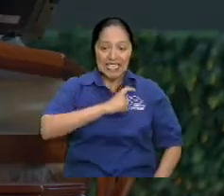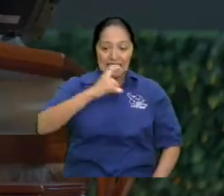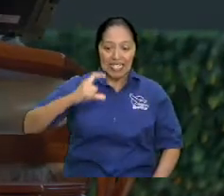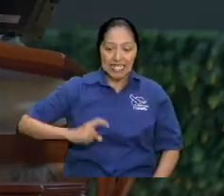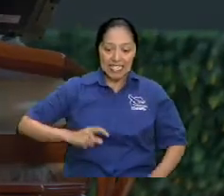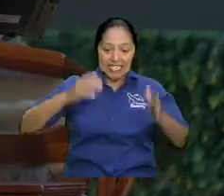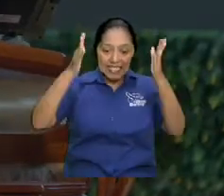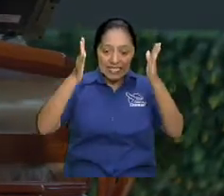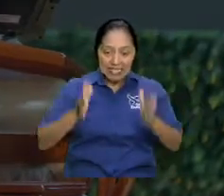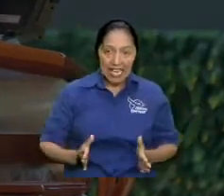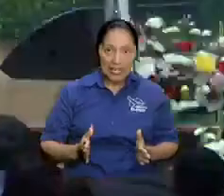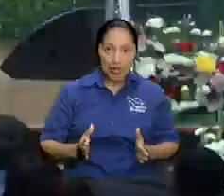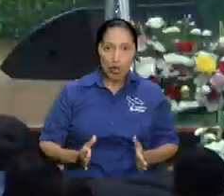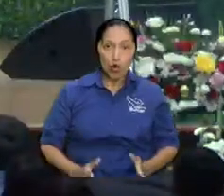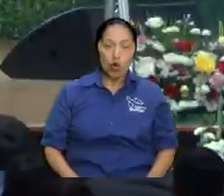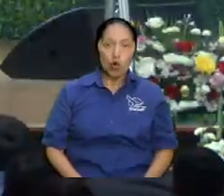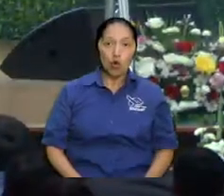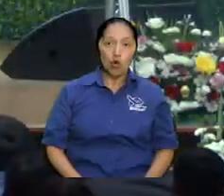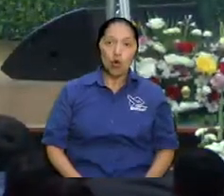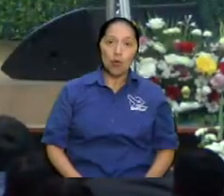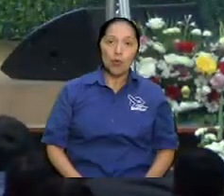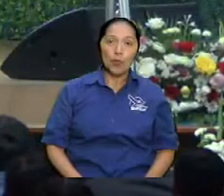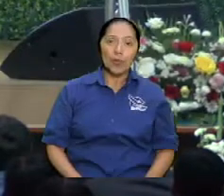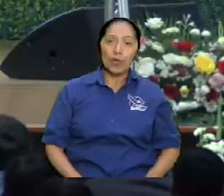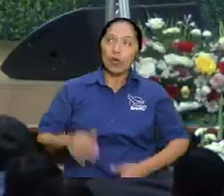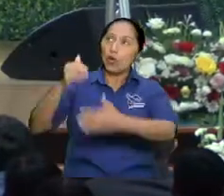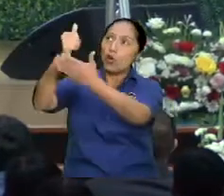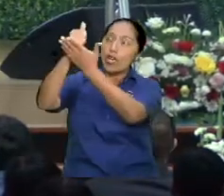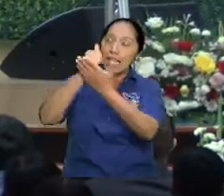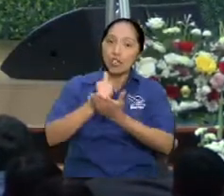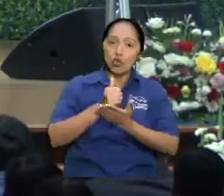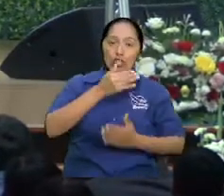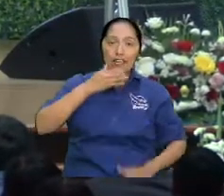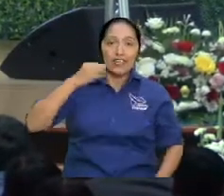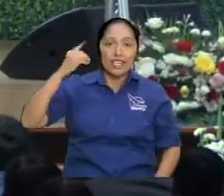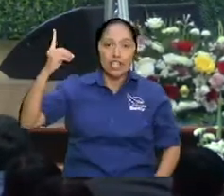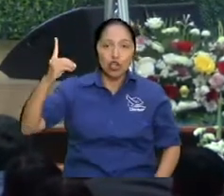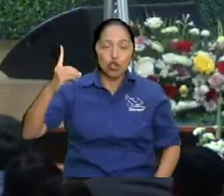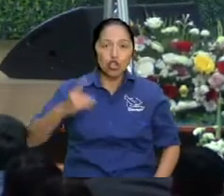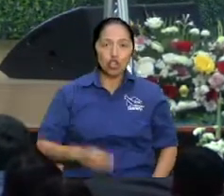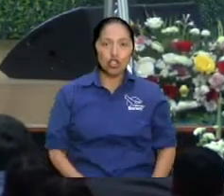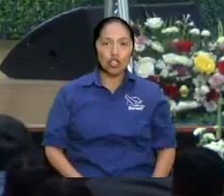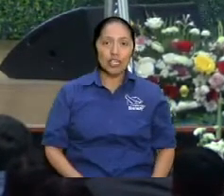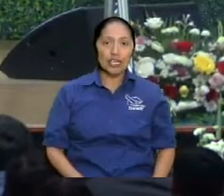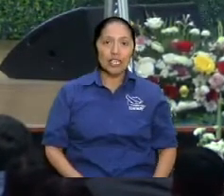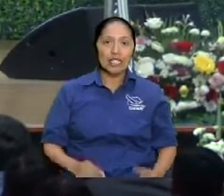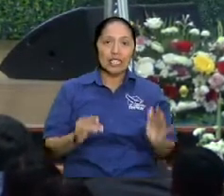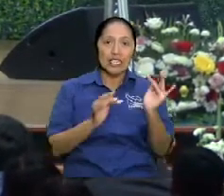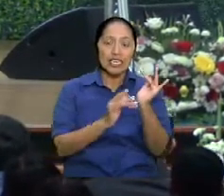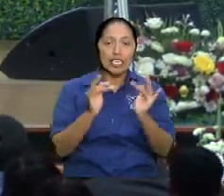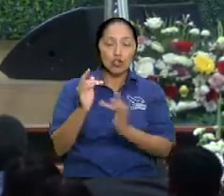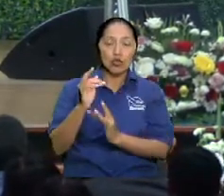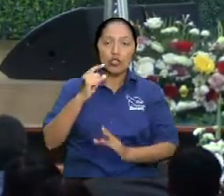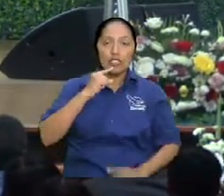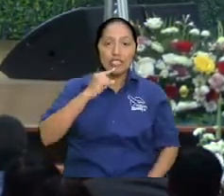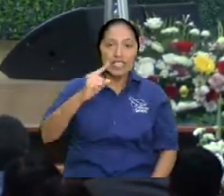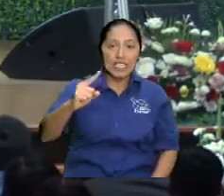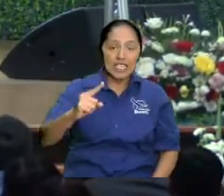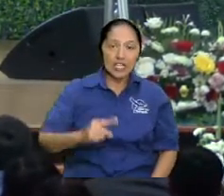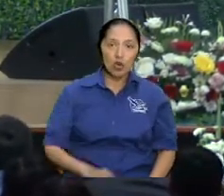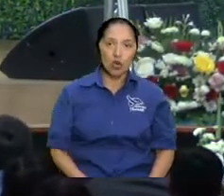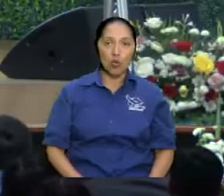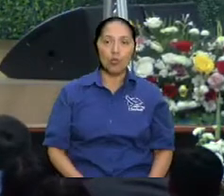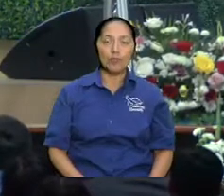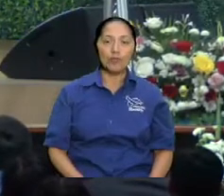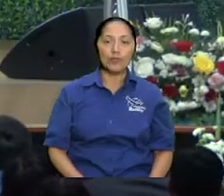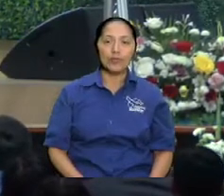Señor. El Señor dijo en San Juan 15: yo soy la vid verdadera y vosotros sois los pámpanos. Y a